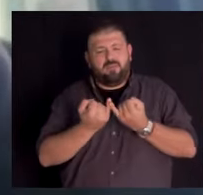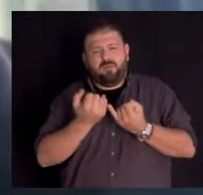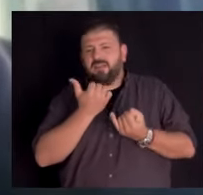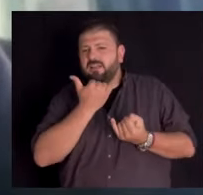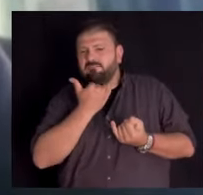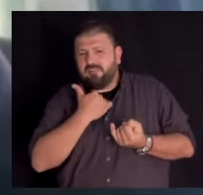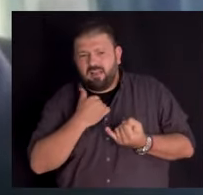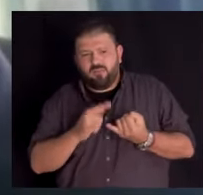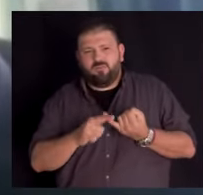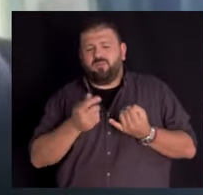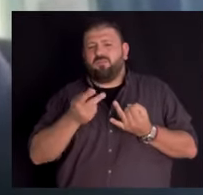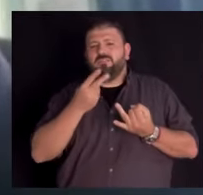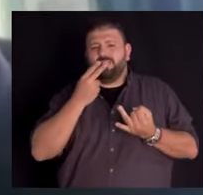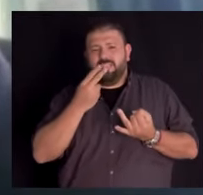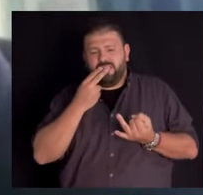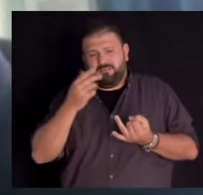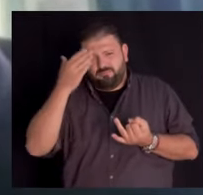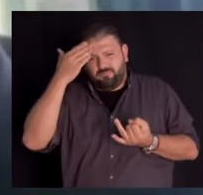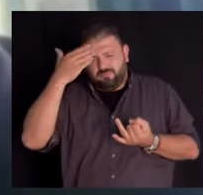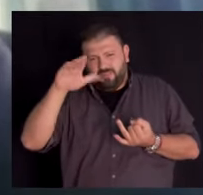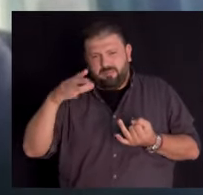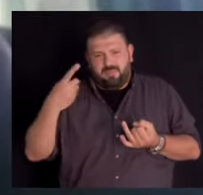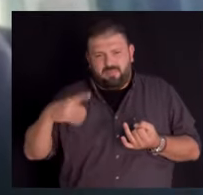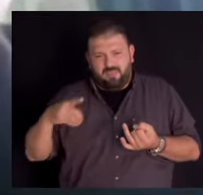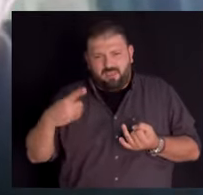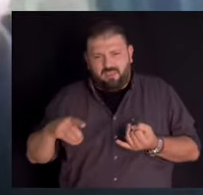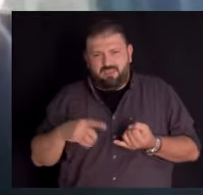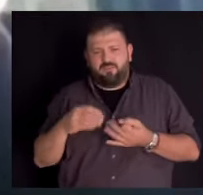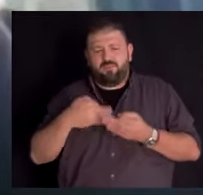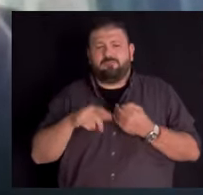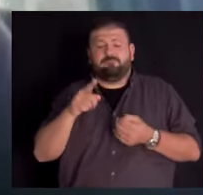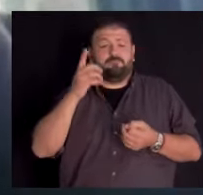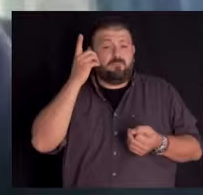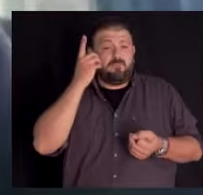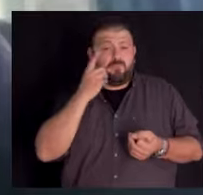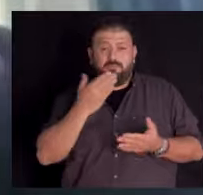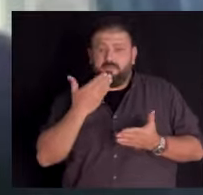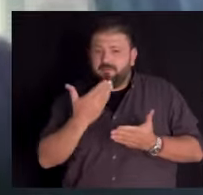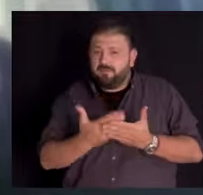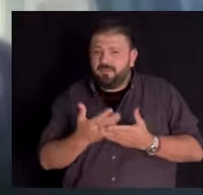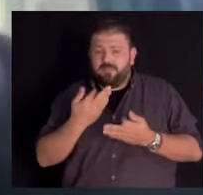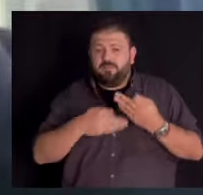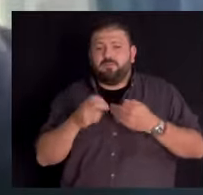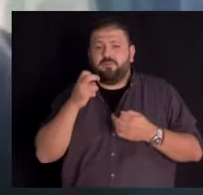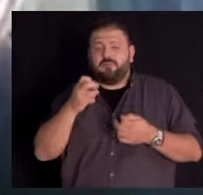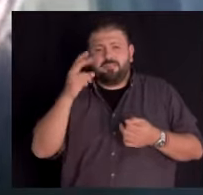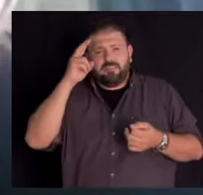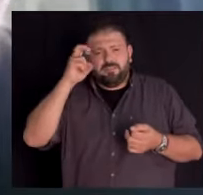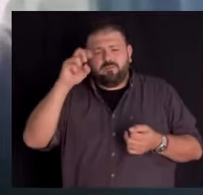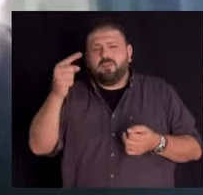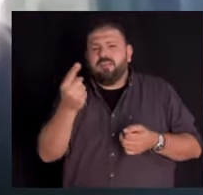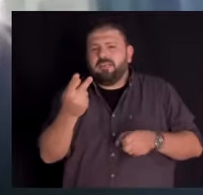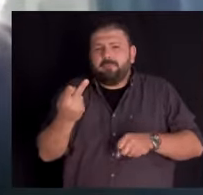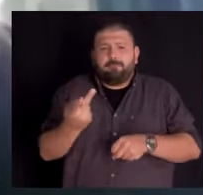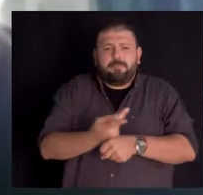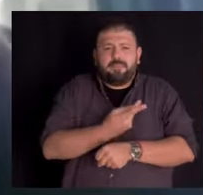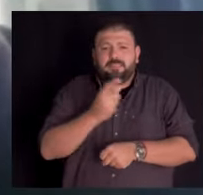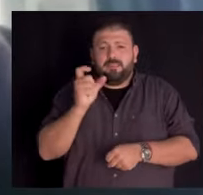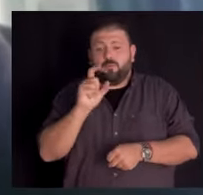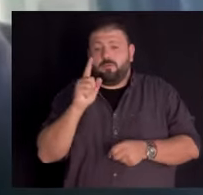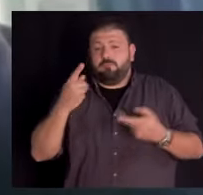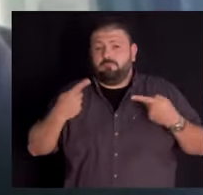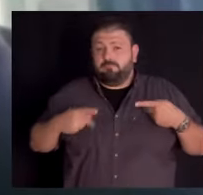pues es dañino, ¿sí? Dormir bien, conciliar bien el sueño. ¿Qué es lo que pasa con la